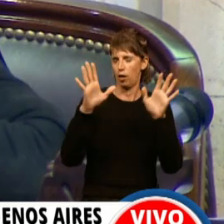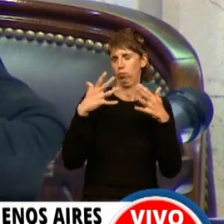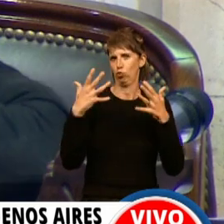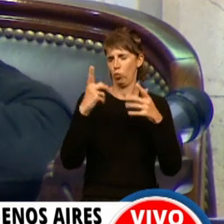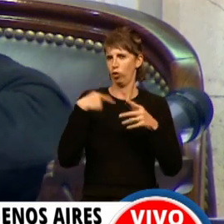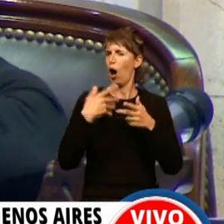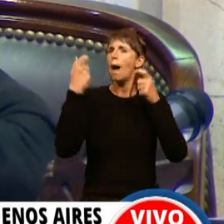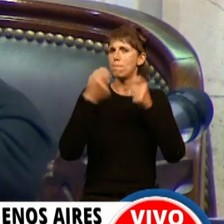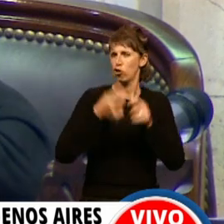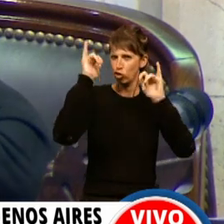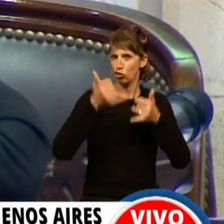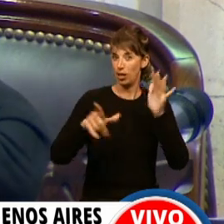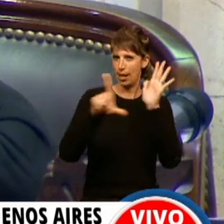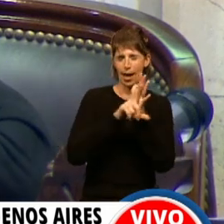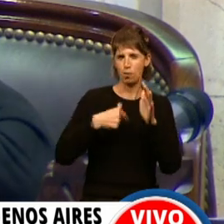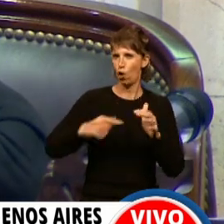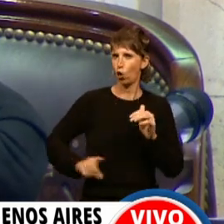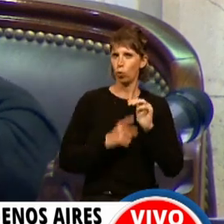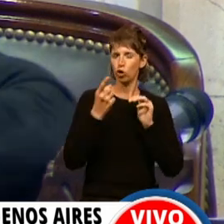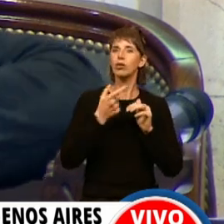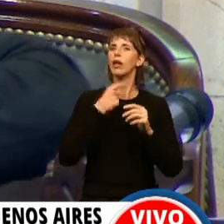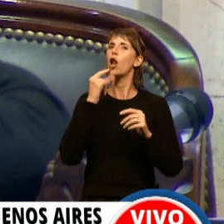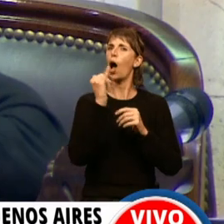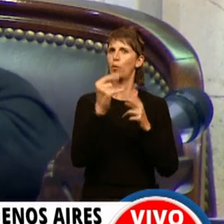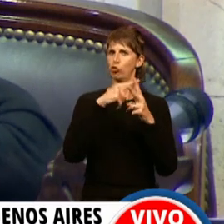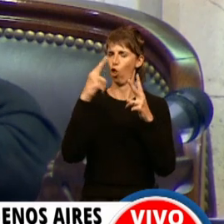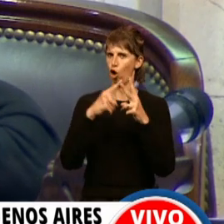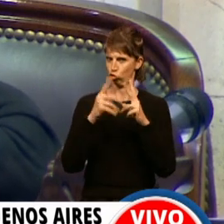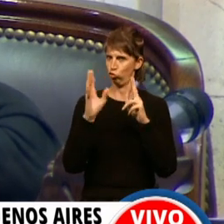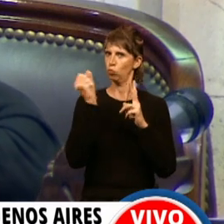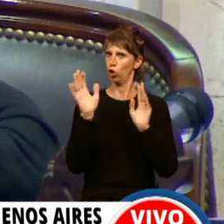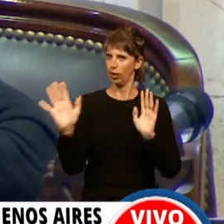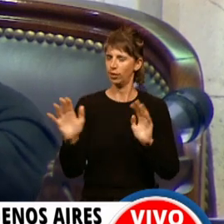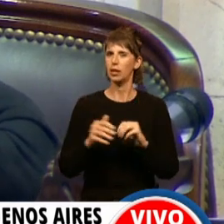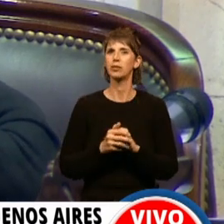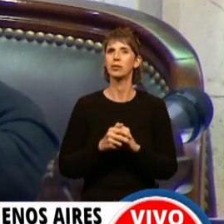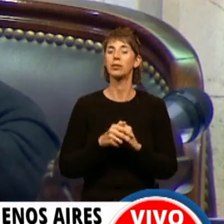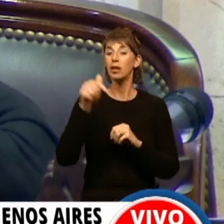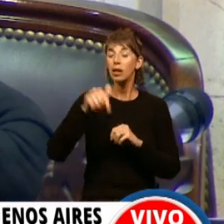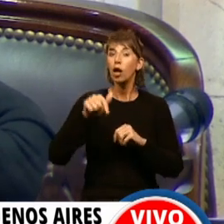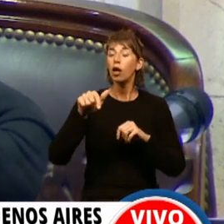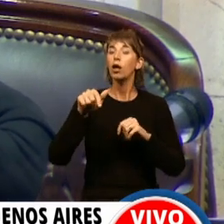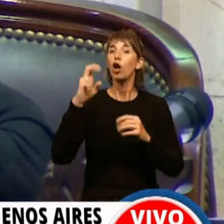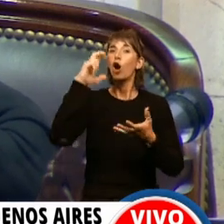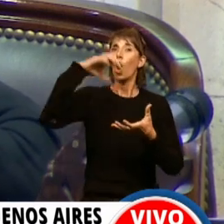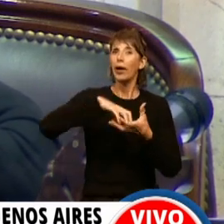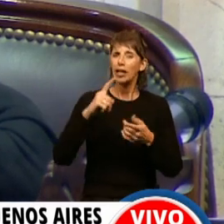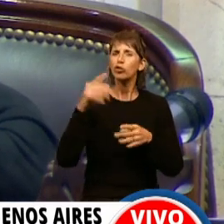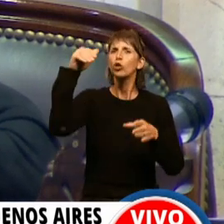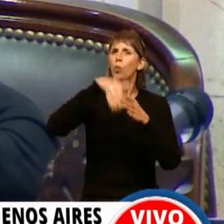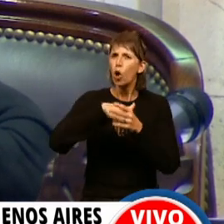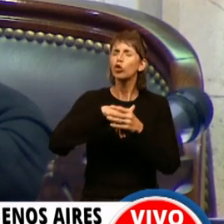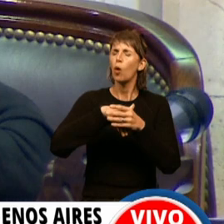orgullosos esto quiero hacer dos alertas el primero que en este congreso se han votado muchas